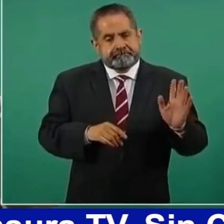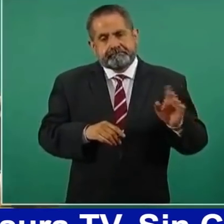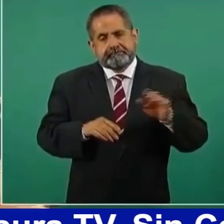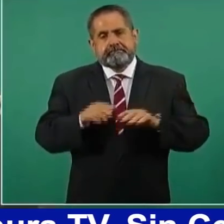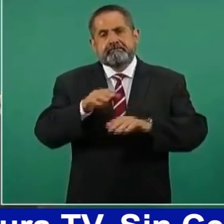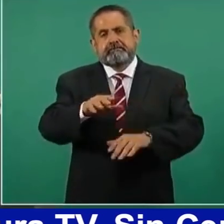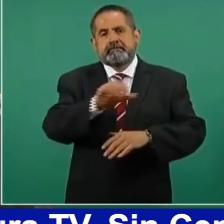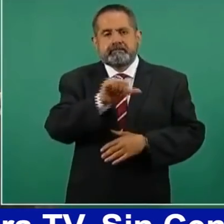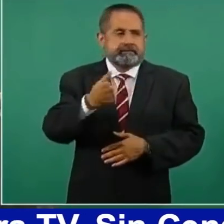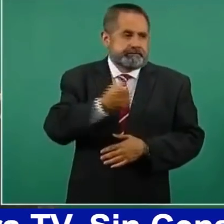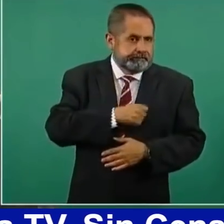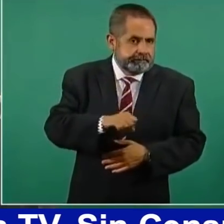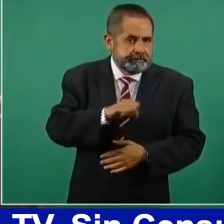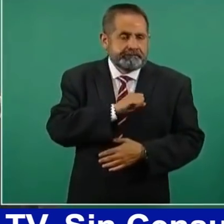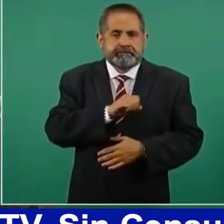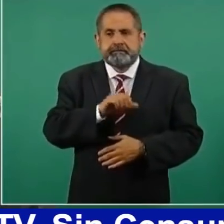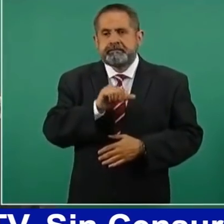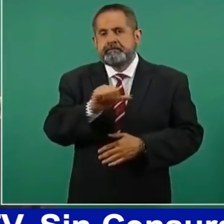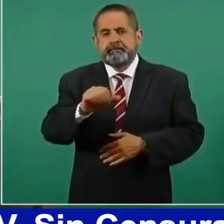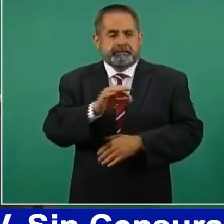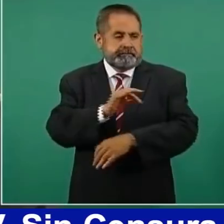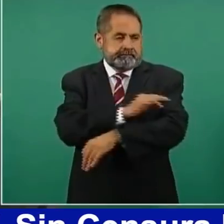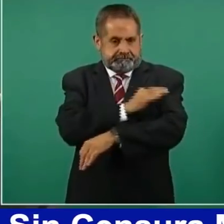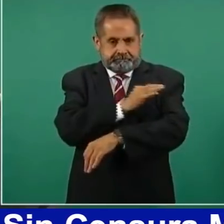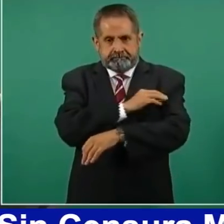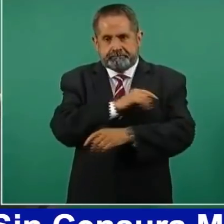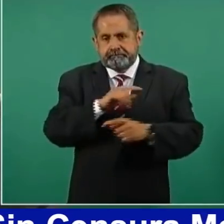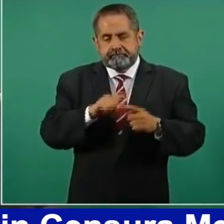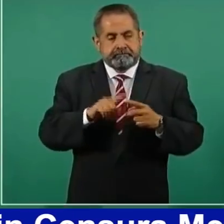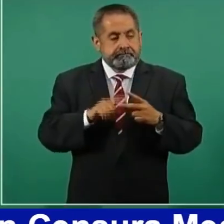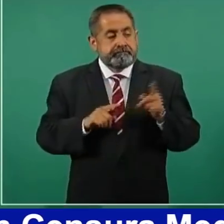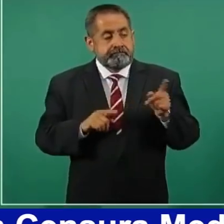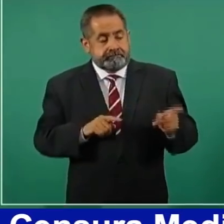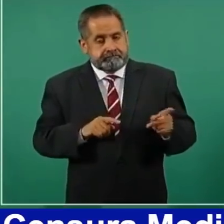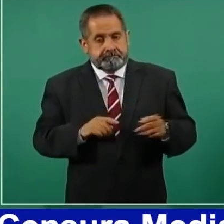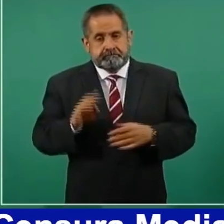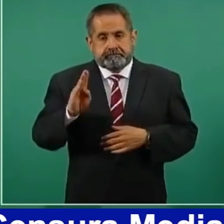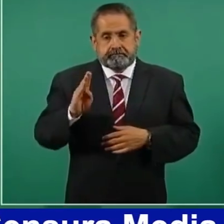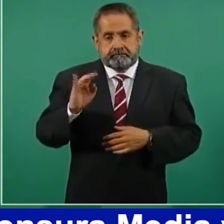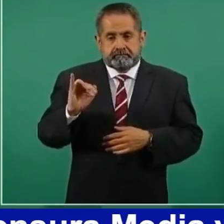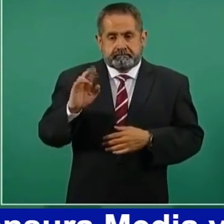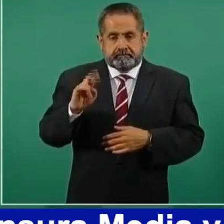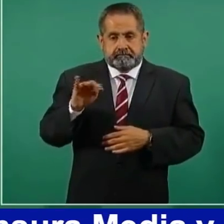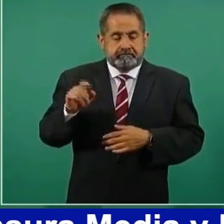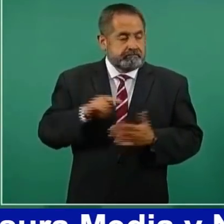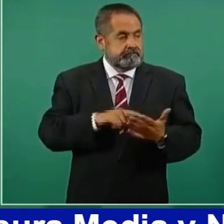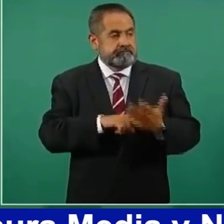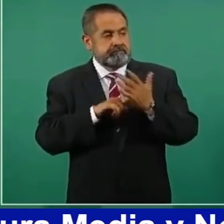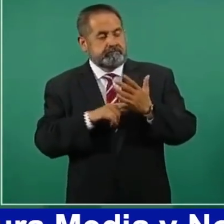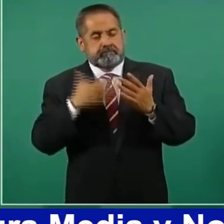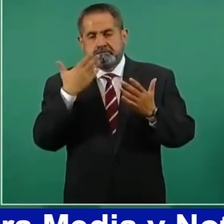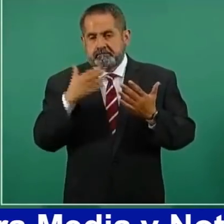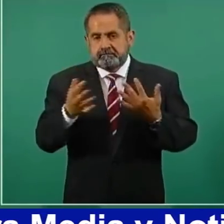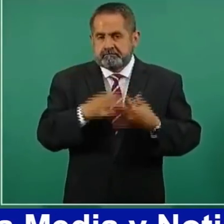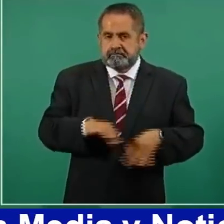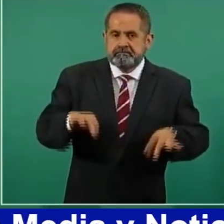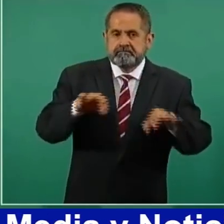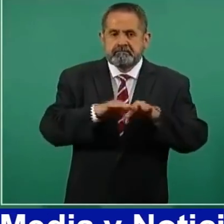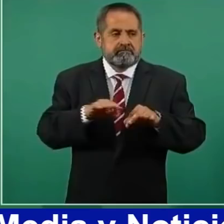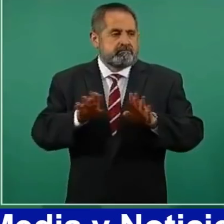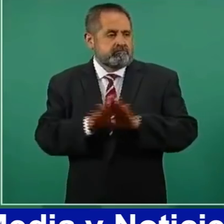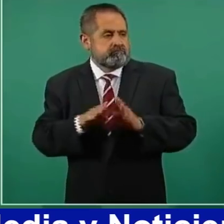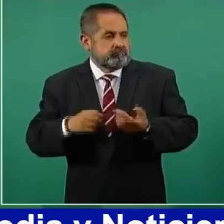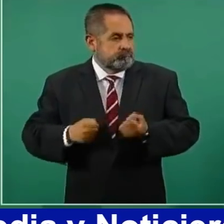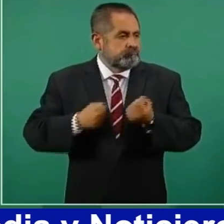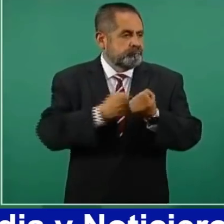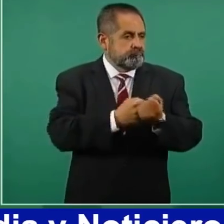en el campo de la salud y en el campo de la vacunación, se puede convertir en un ejemplo de la importancia de recuperar